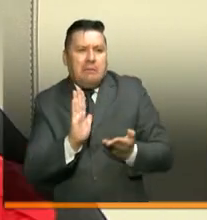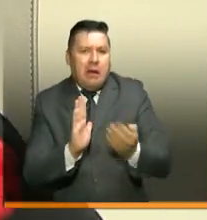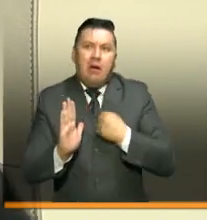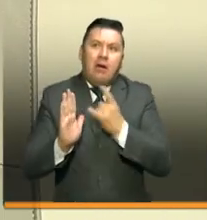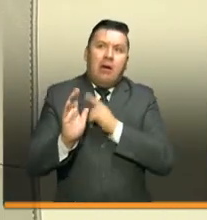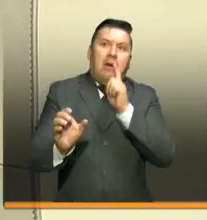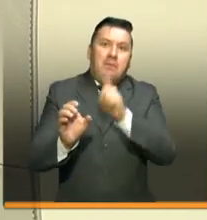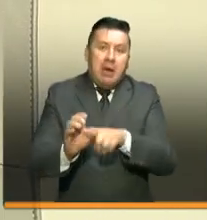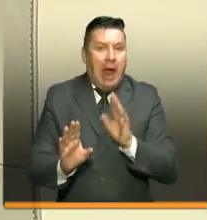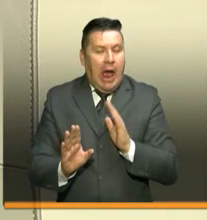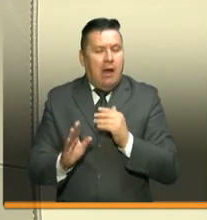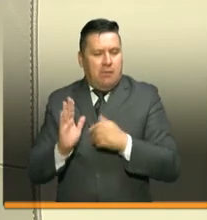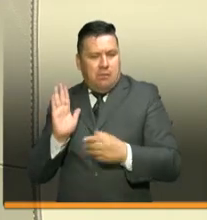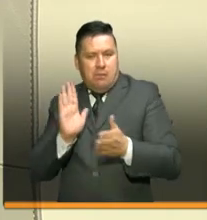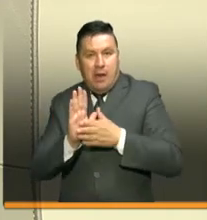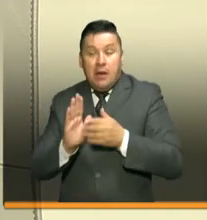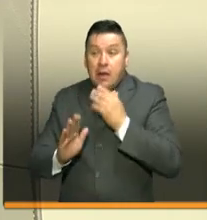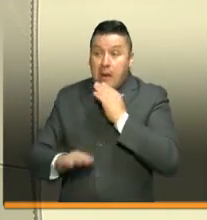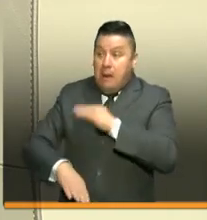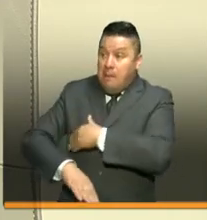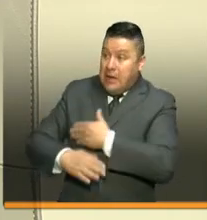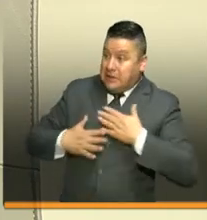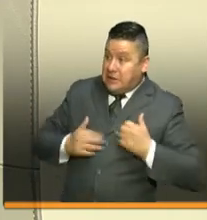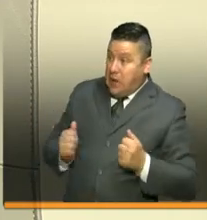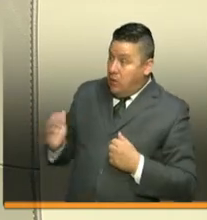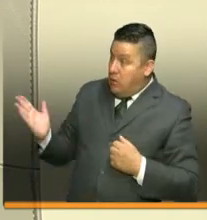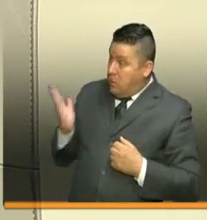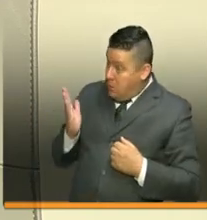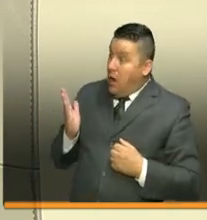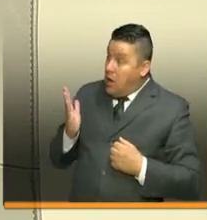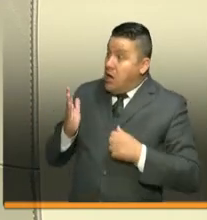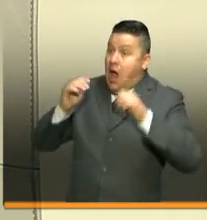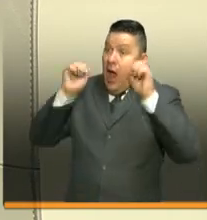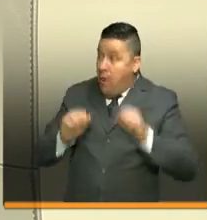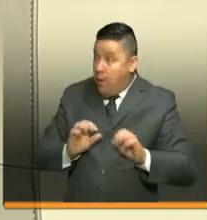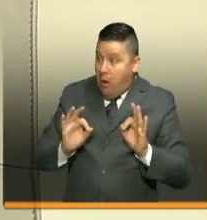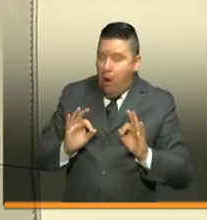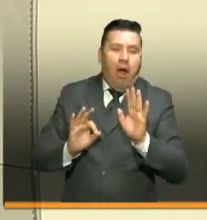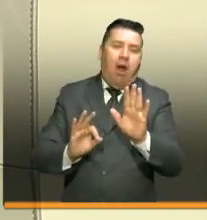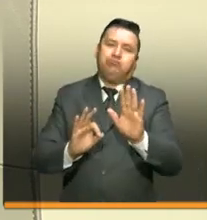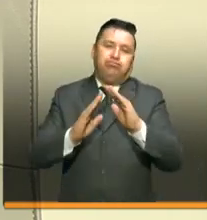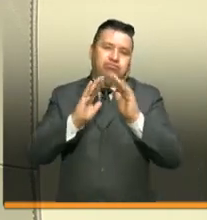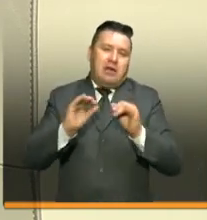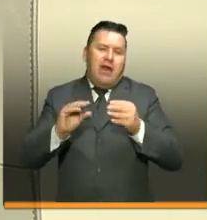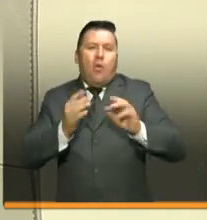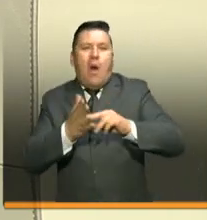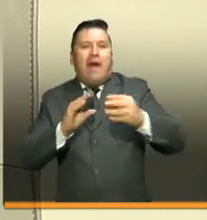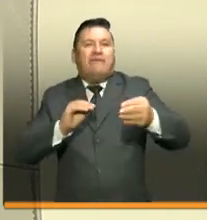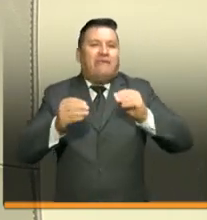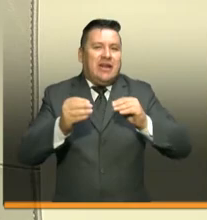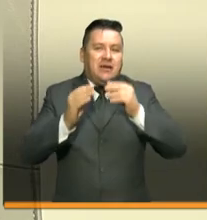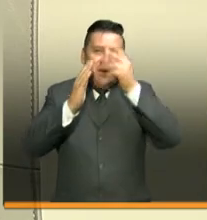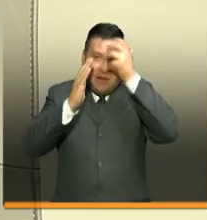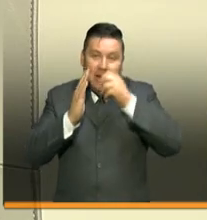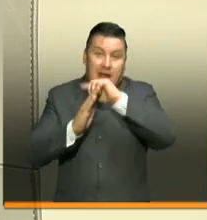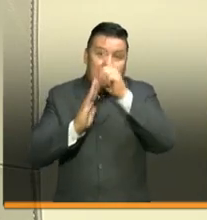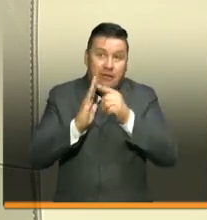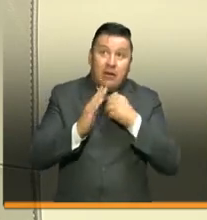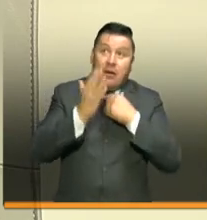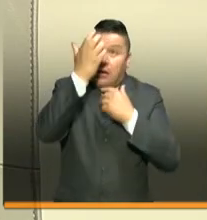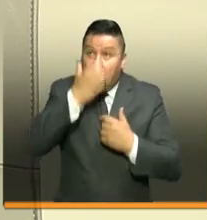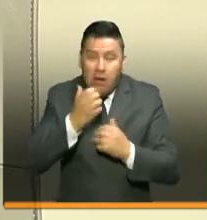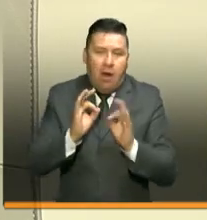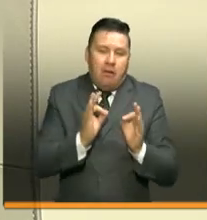su momento, cuando el Ministerio de Salud nos informe, podrán ustedes presentar la prueba y adjuntarla. Esta flexibilización va acorde a una realidad y a